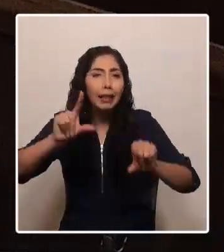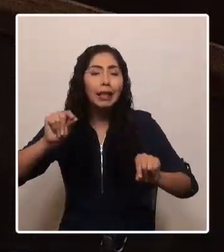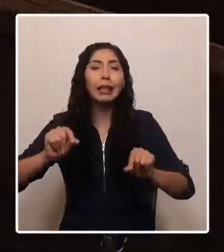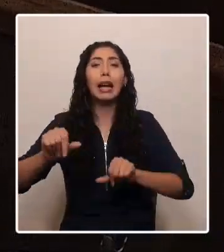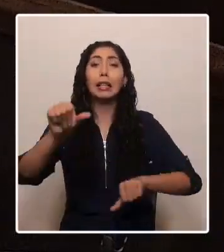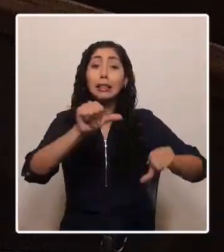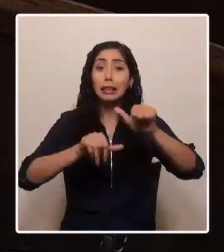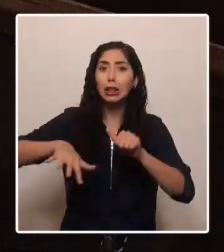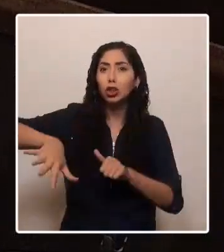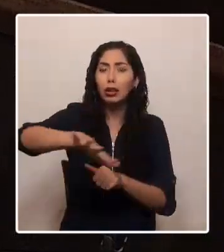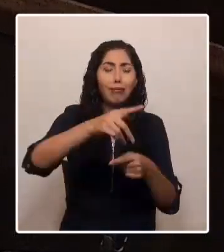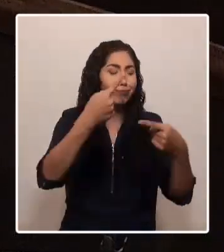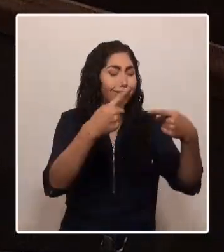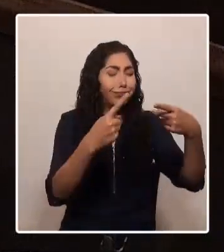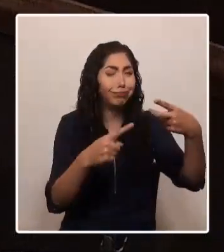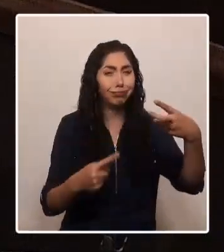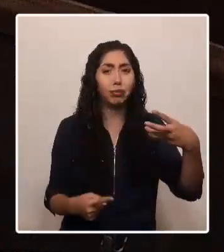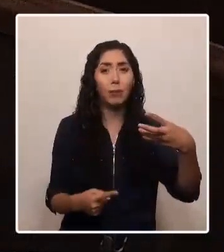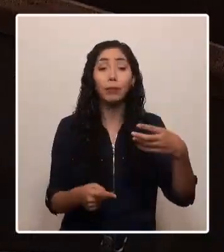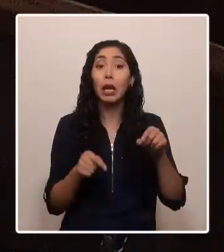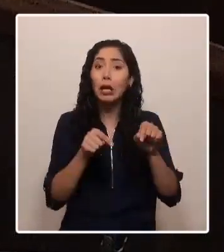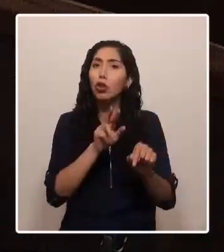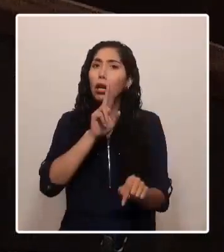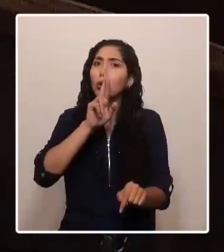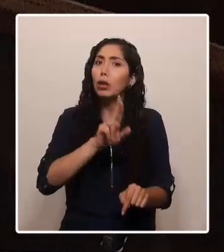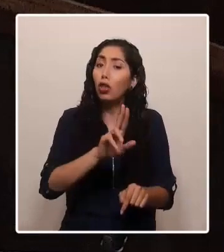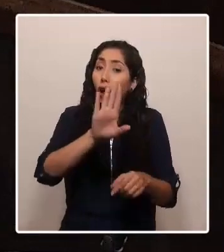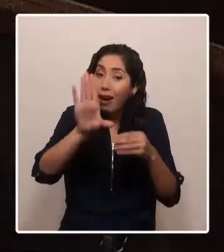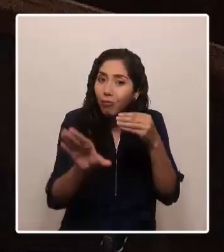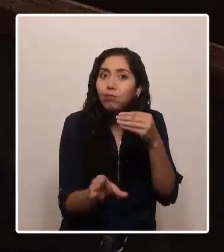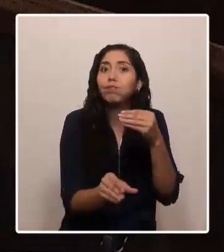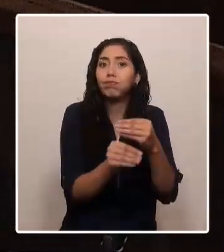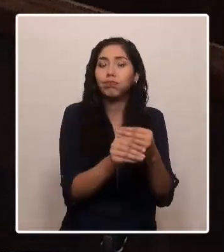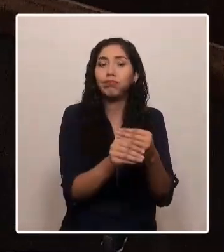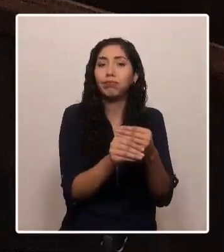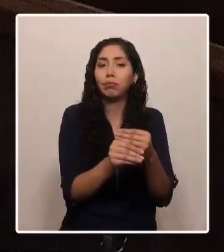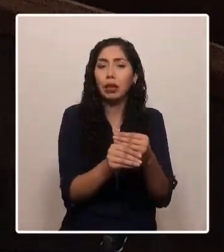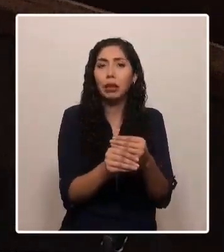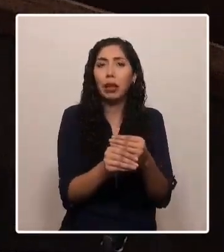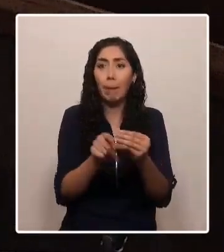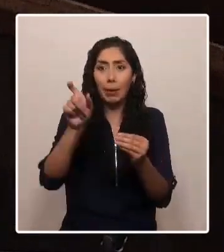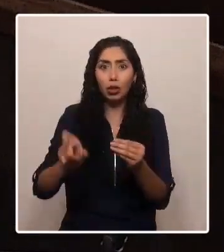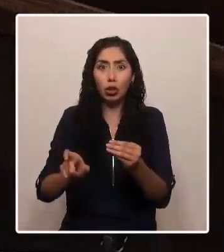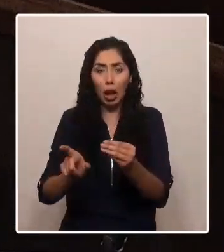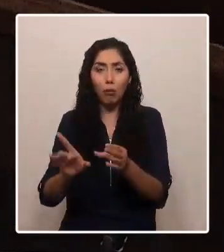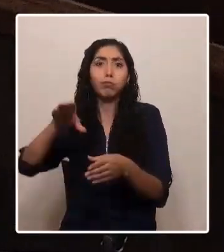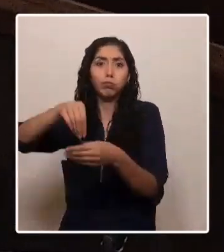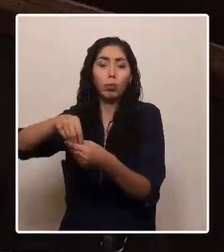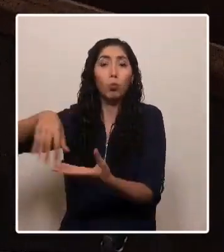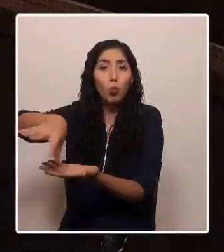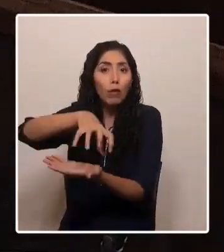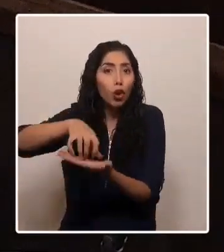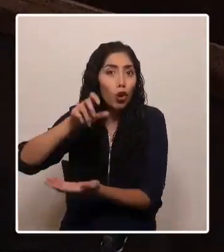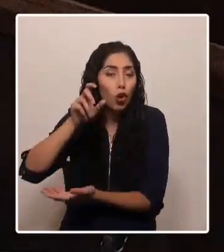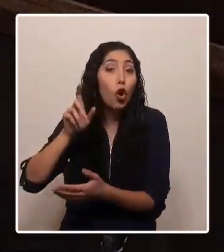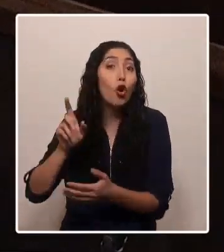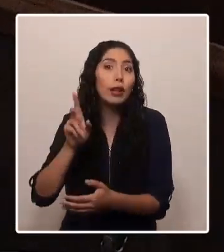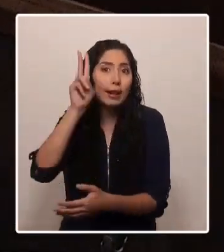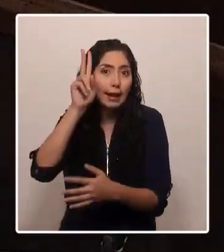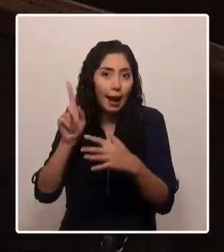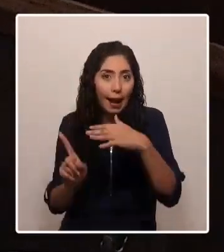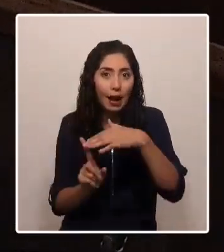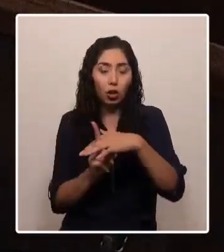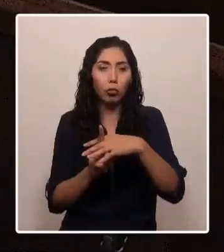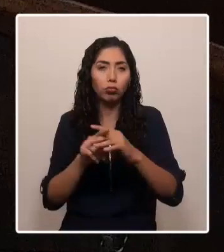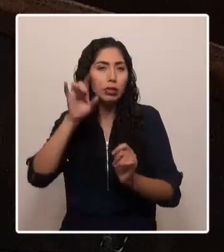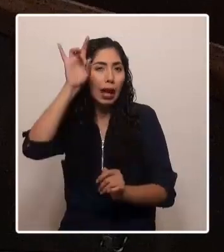otras. Si además a estos resultados se le suma la variable de pertenecer a un pueblo originario, podríamos saber si las diferencias de género se